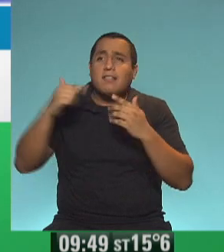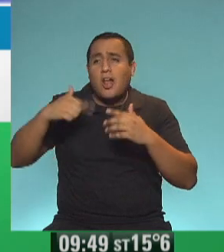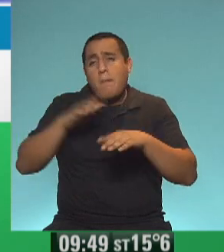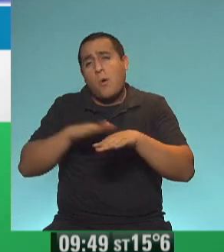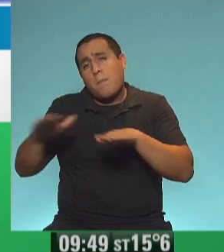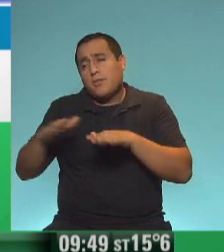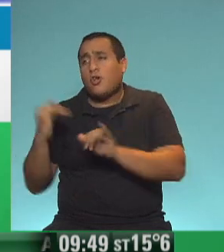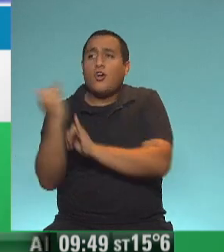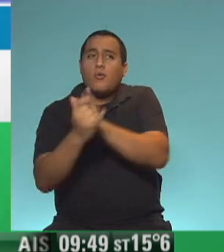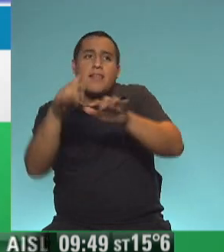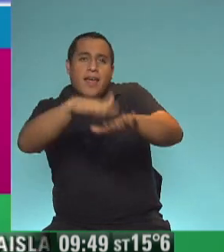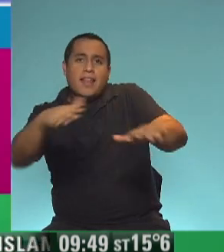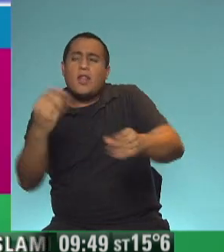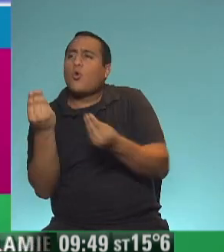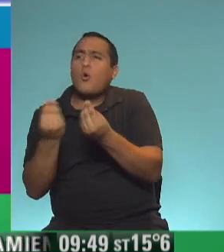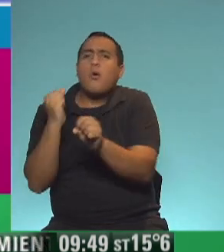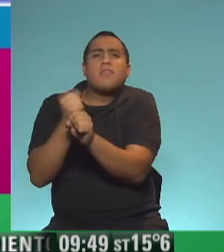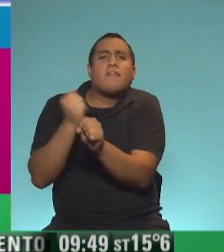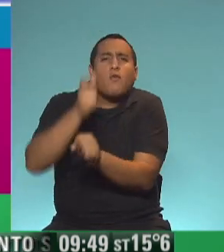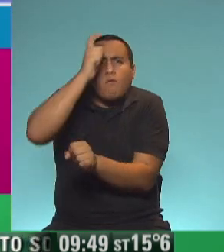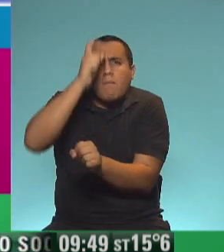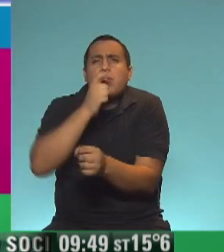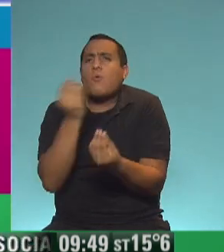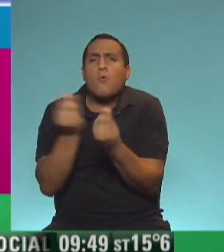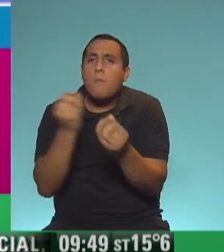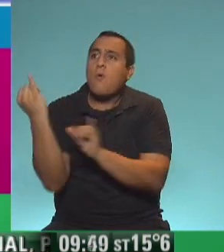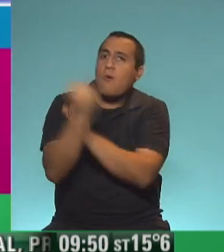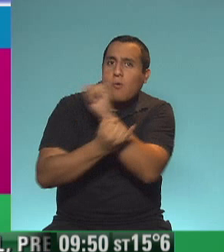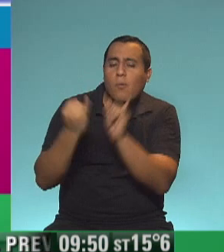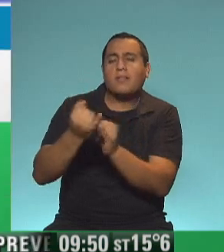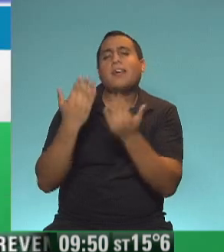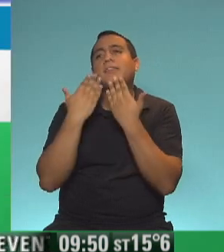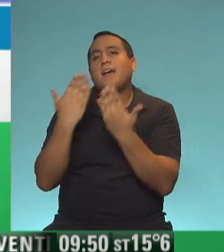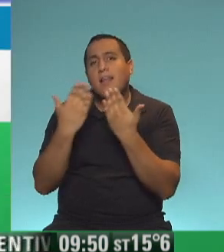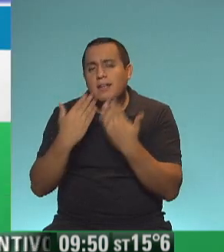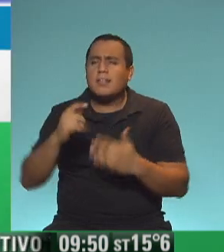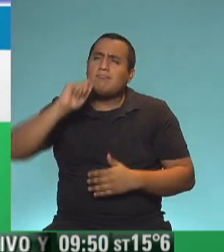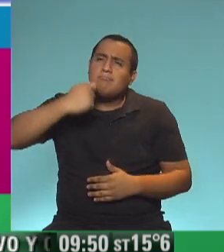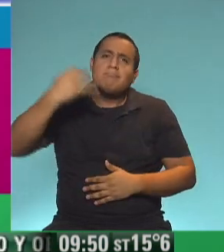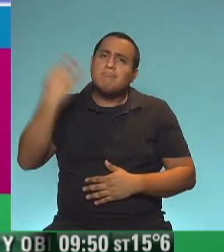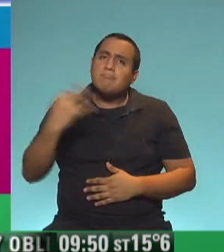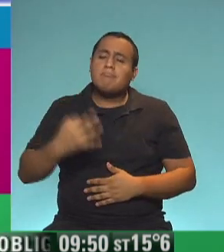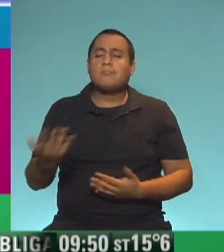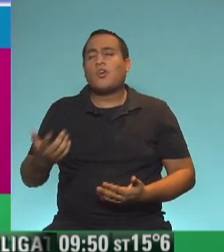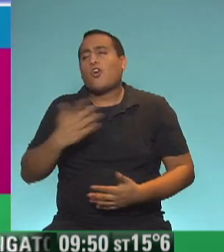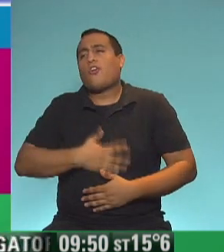por contarles a los chicos y a las chicas cómo es el trabajo de ser bombera. Qué bueno, está genial. Un gusto